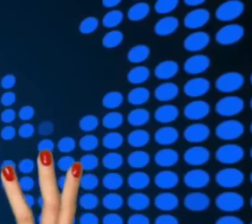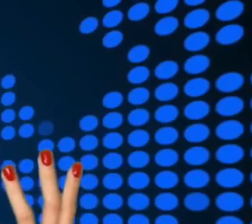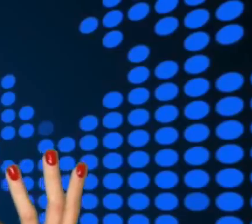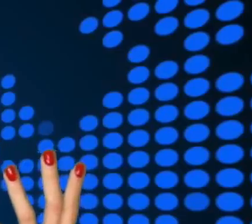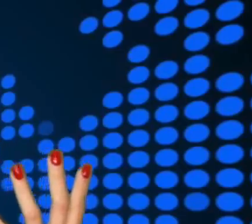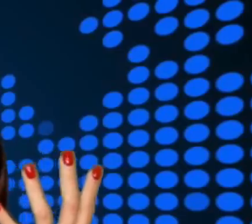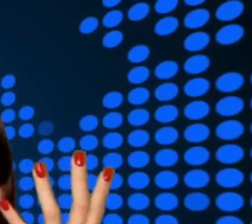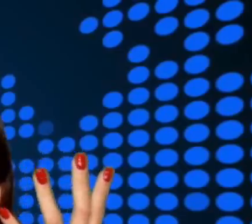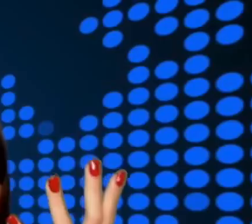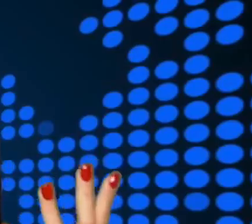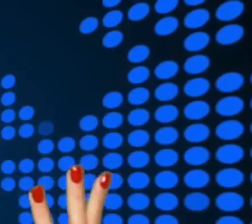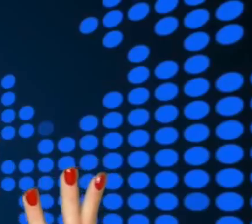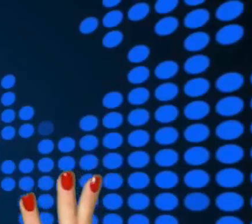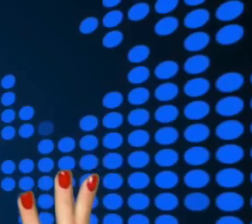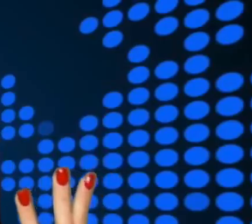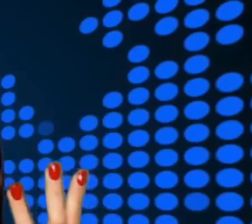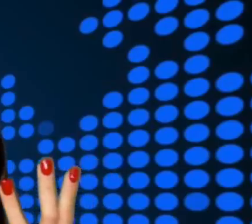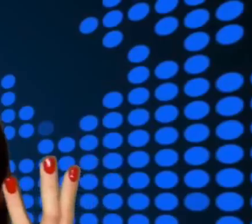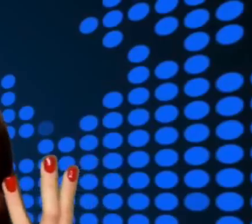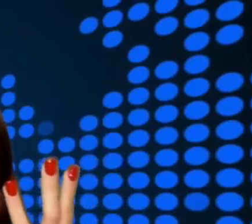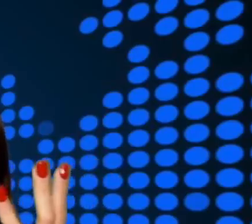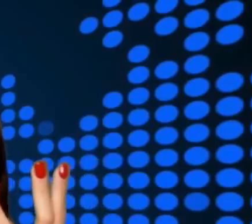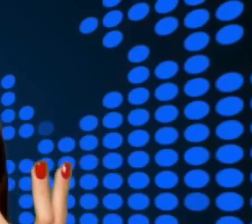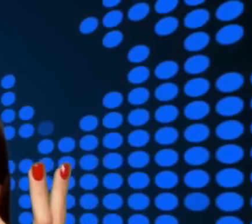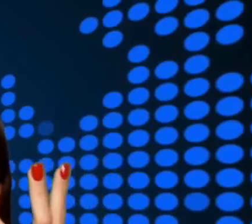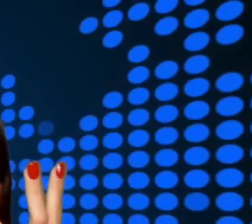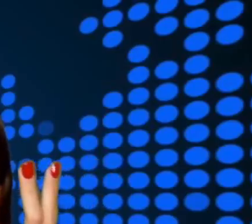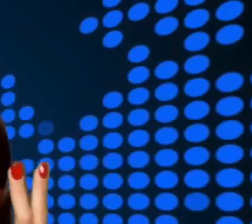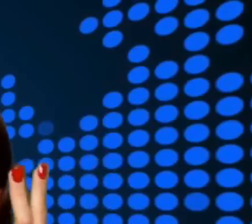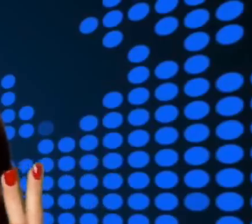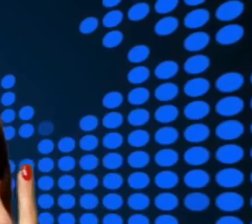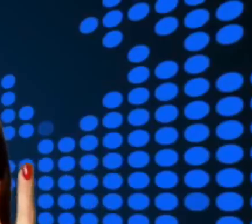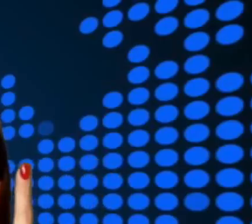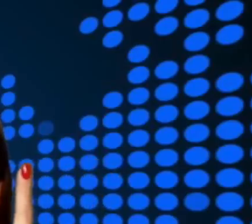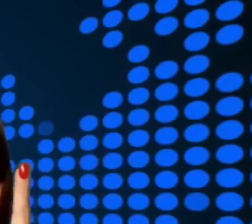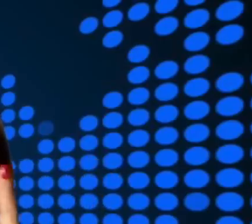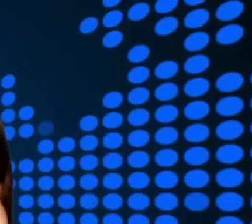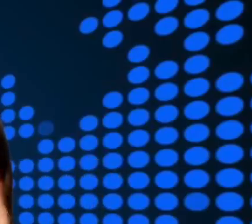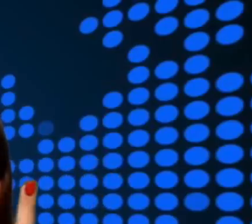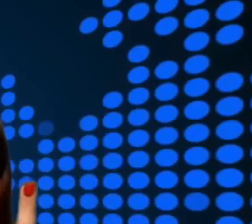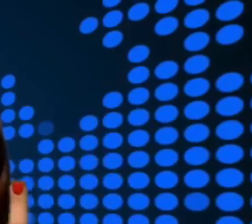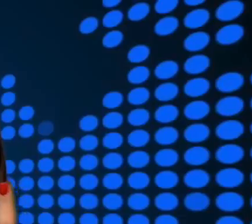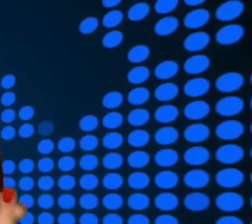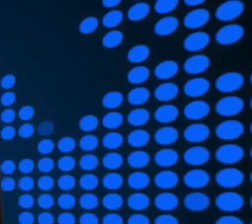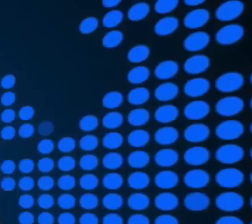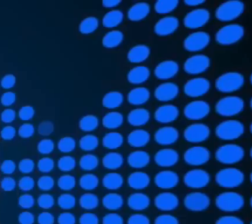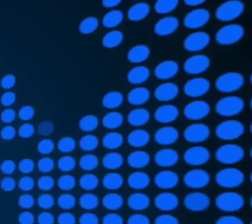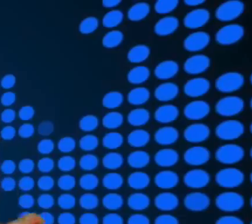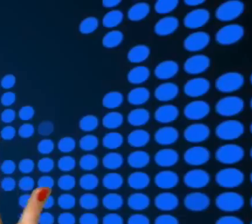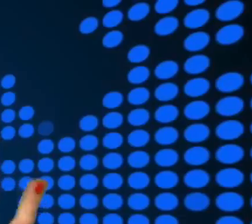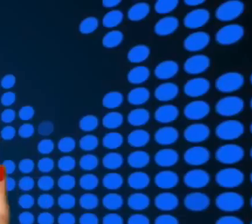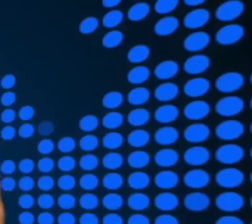este movimiento gracias al apoyo de Estados Unidos. Fueron empresarios, fueron la oposición, fueron grupos militares y